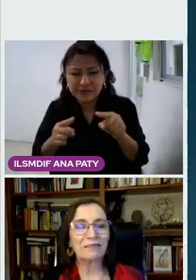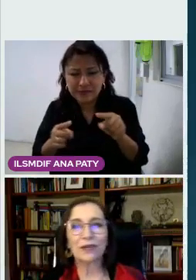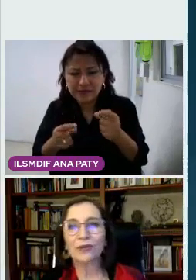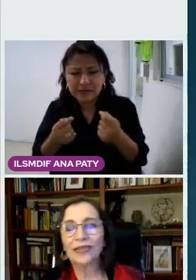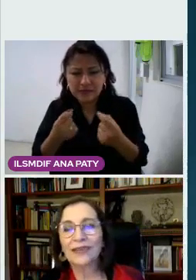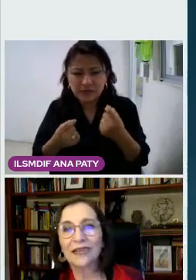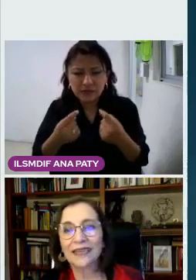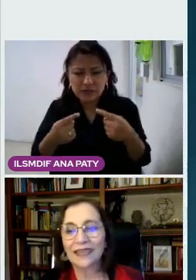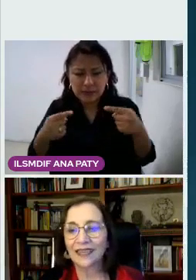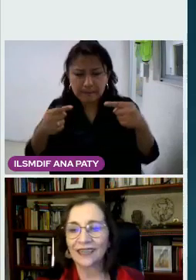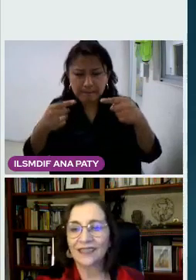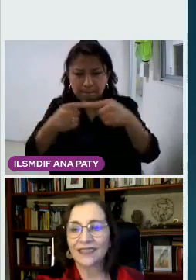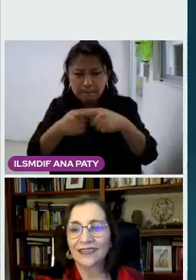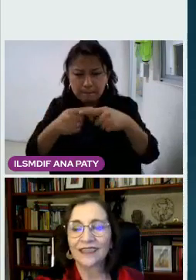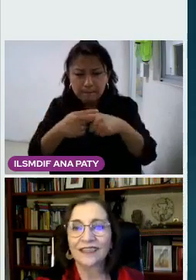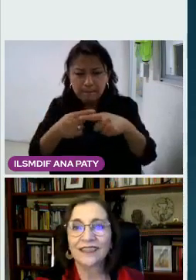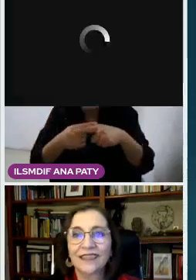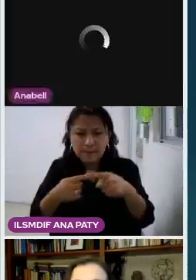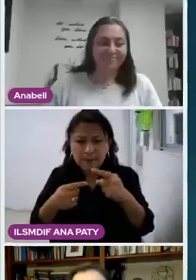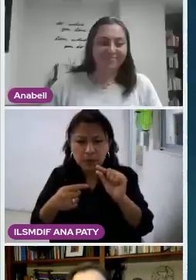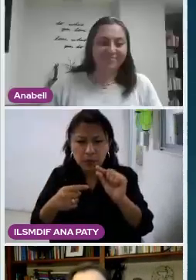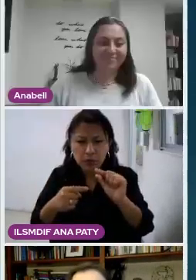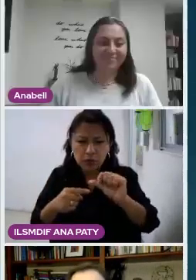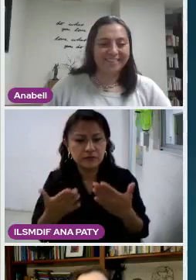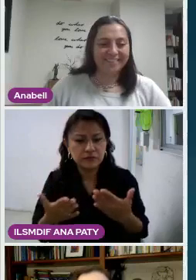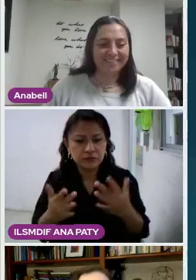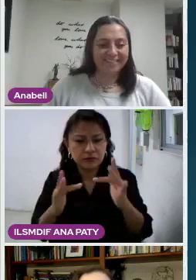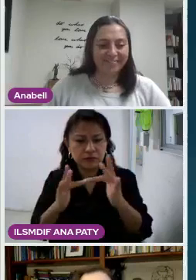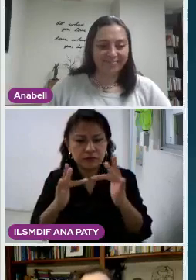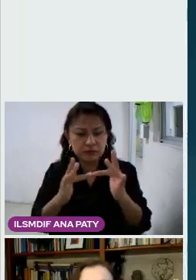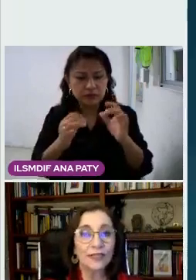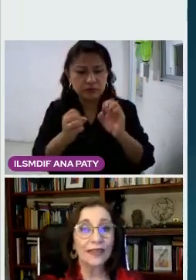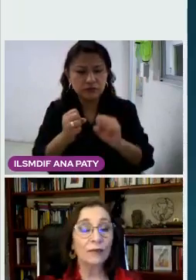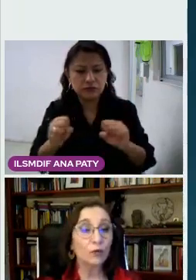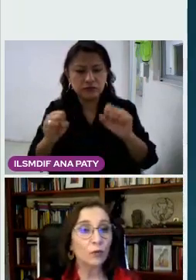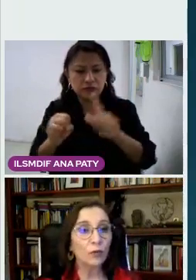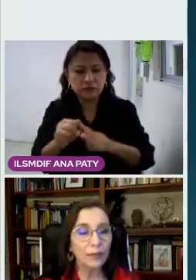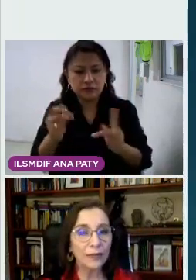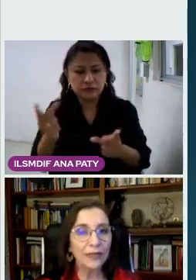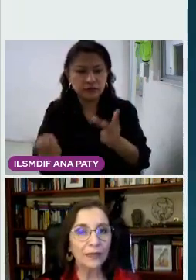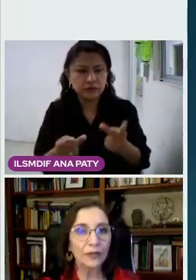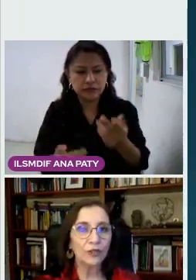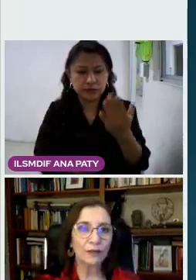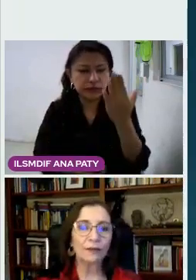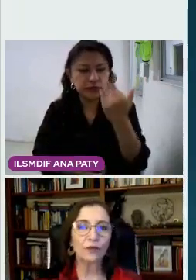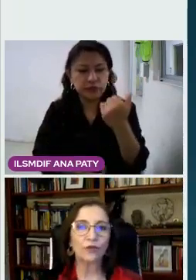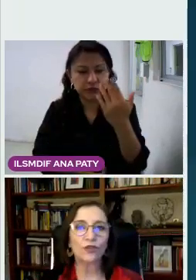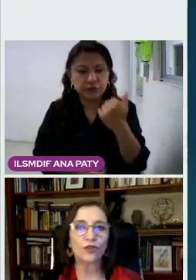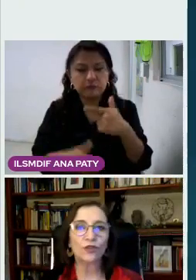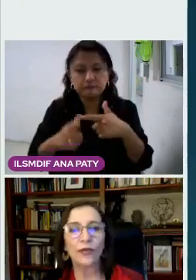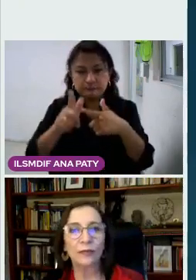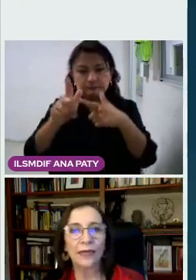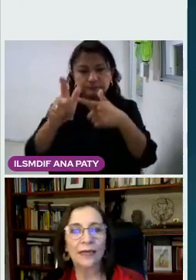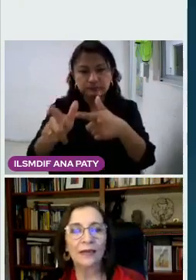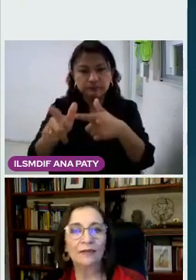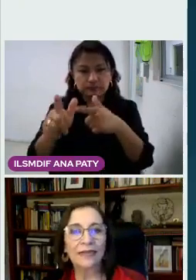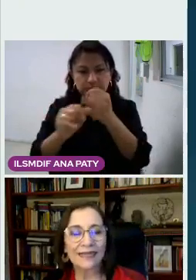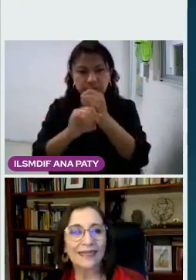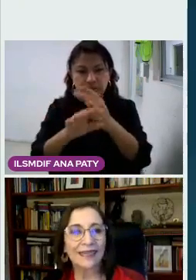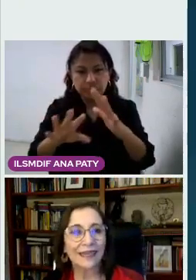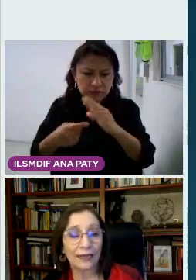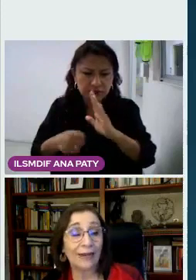una distorsión, digamos, de la autoimagen que yo tengo de mí misma. Seguramente les ha pasado, porque eso es muy